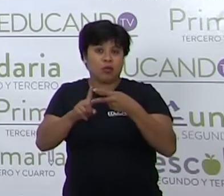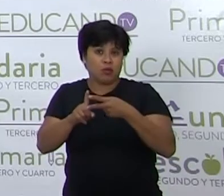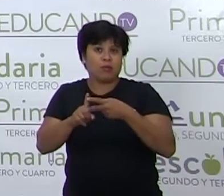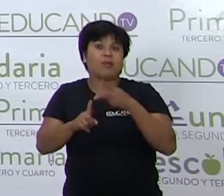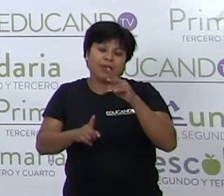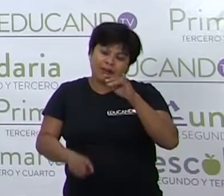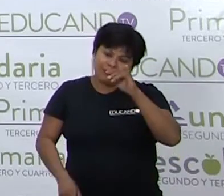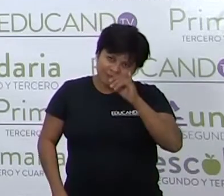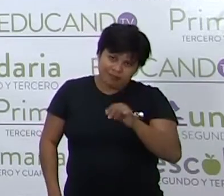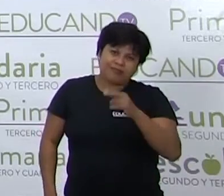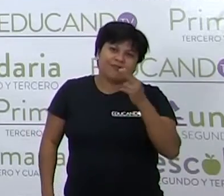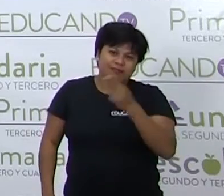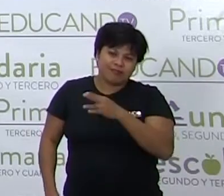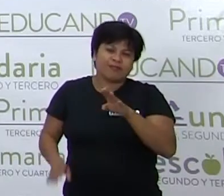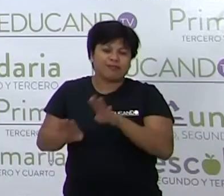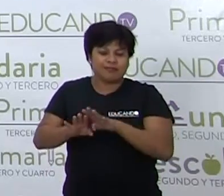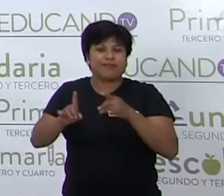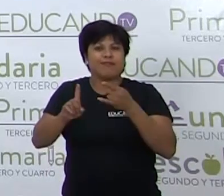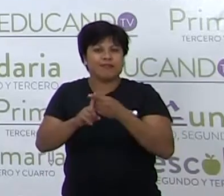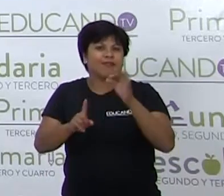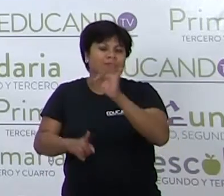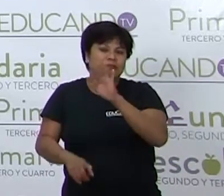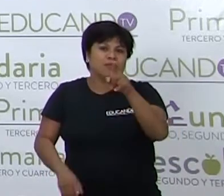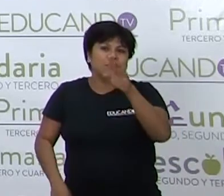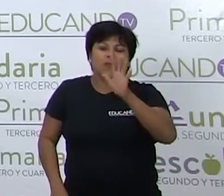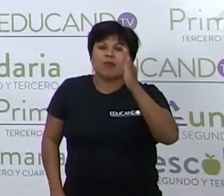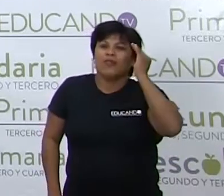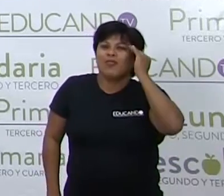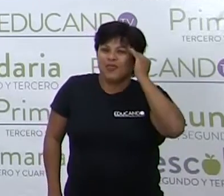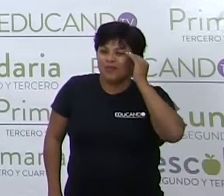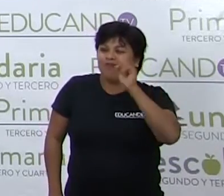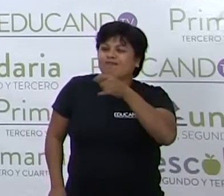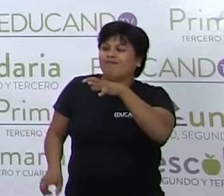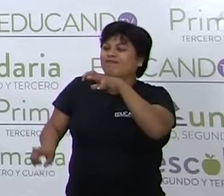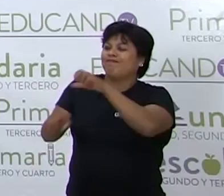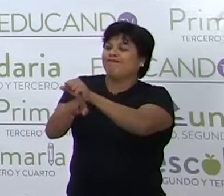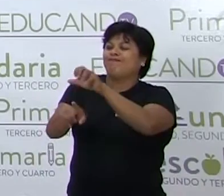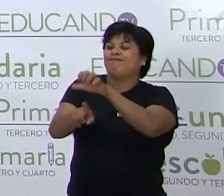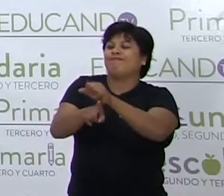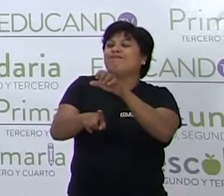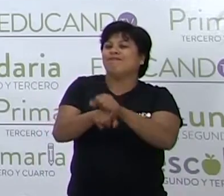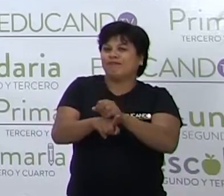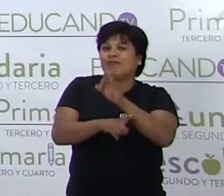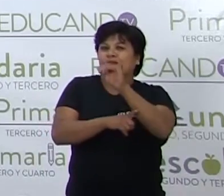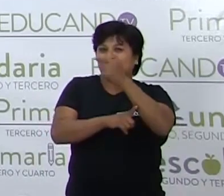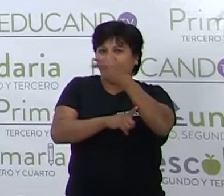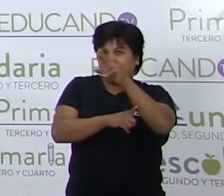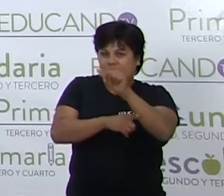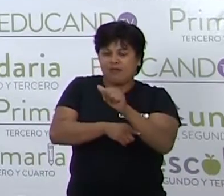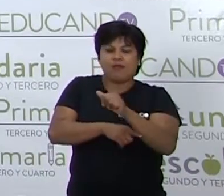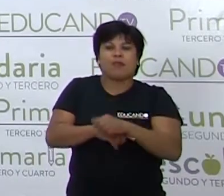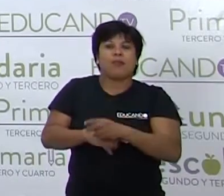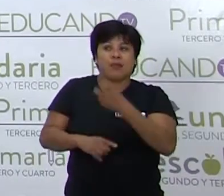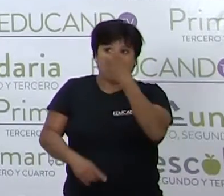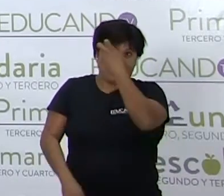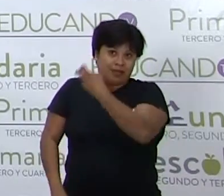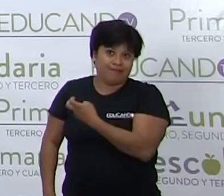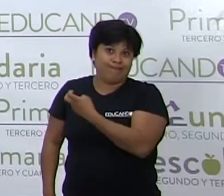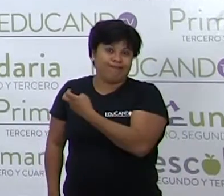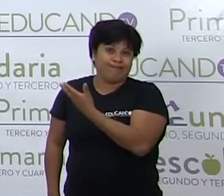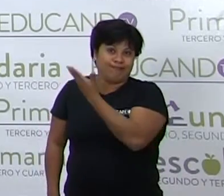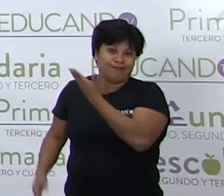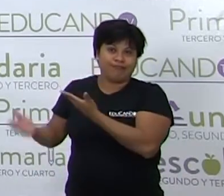sí estoy seguro que ya la conocen y que es esta otra figura geométrica ahí la tenemos